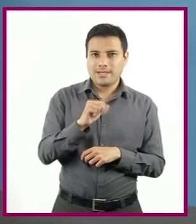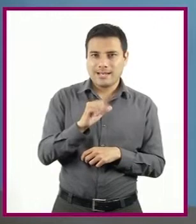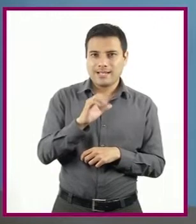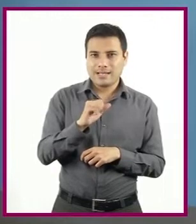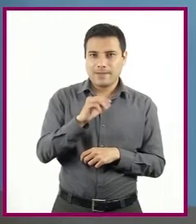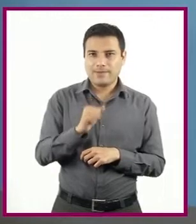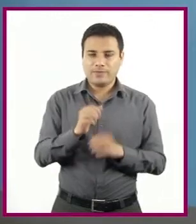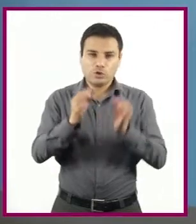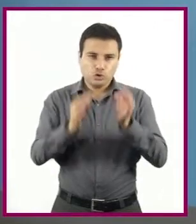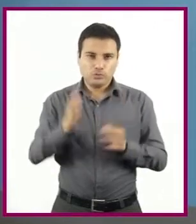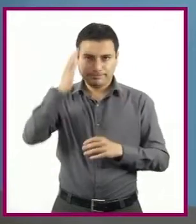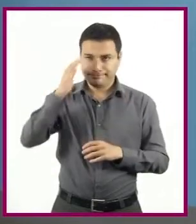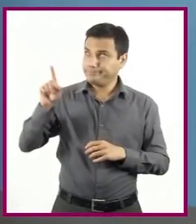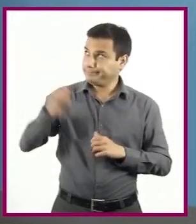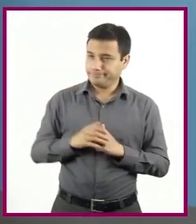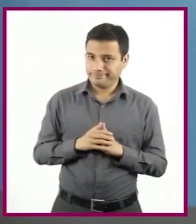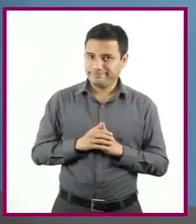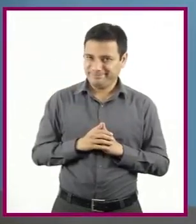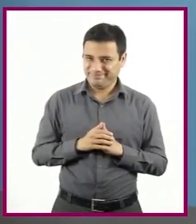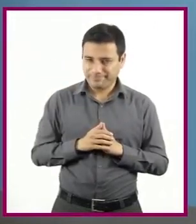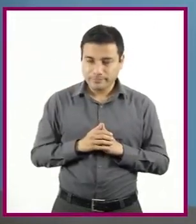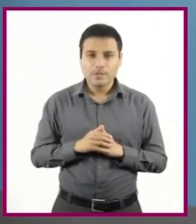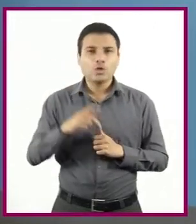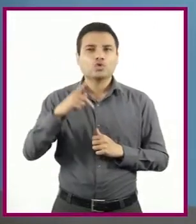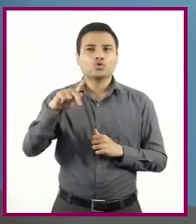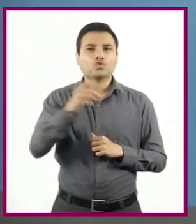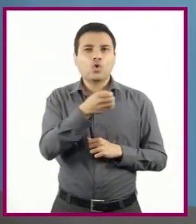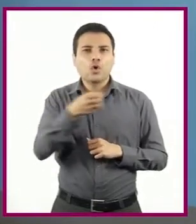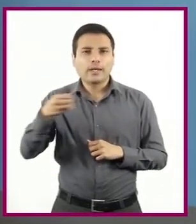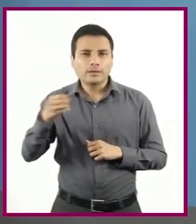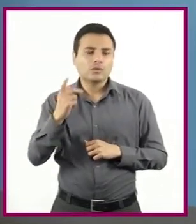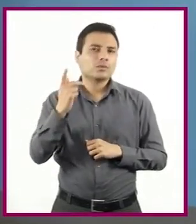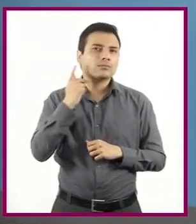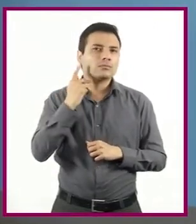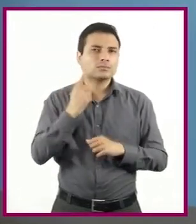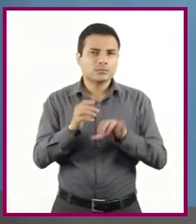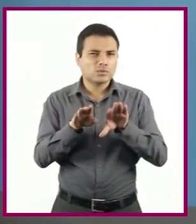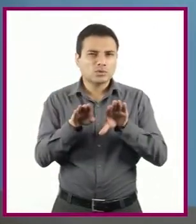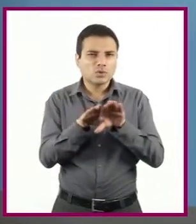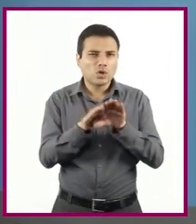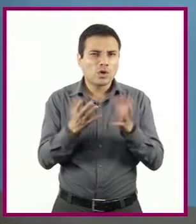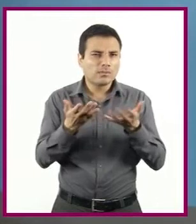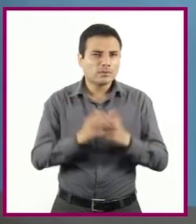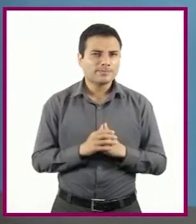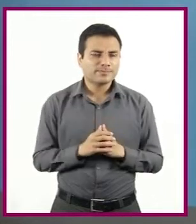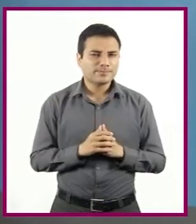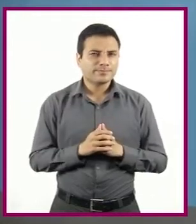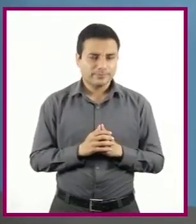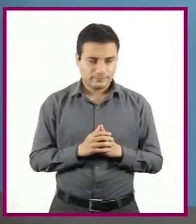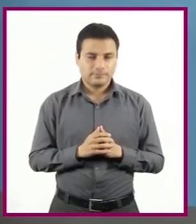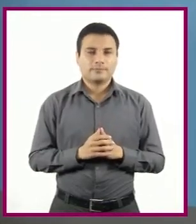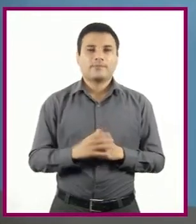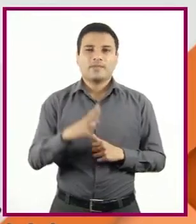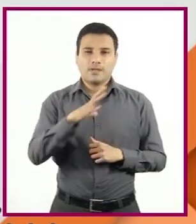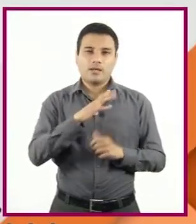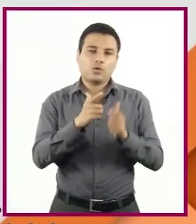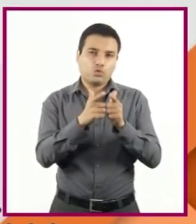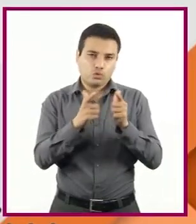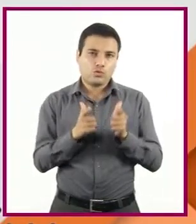tronco macromaya. Su organización social y política, como en el resto de Mesoamérica, estuvo